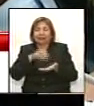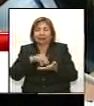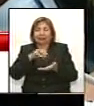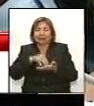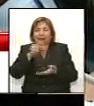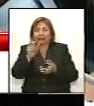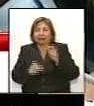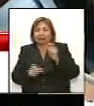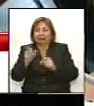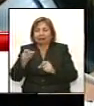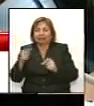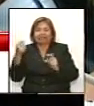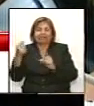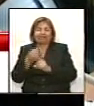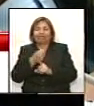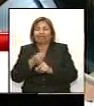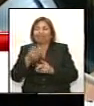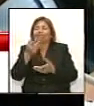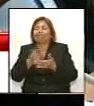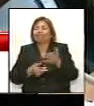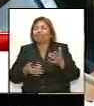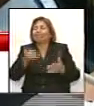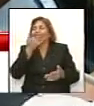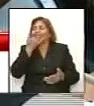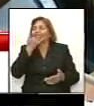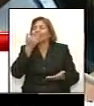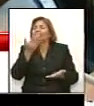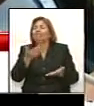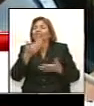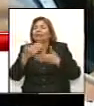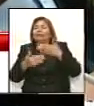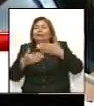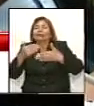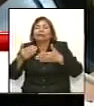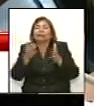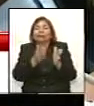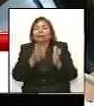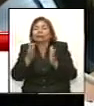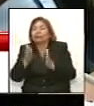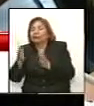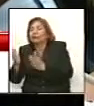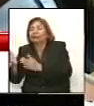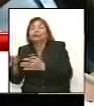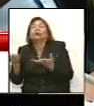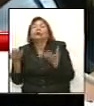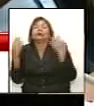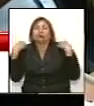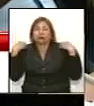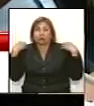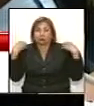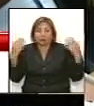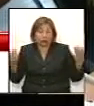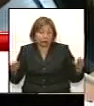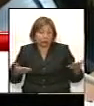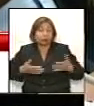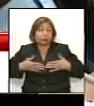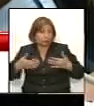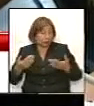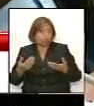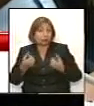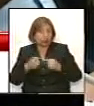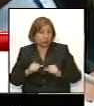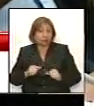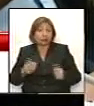las víctimas de violencia, saber qué está pasando en el proceso, en qué etapa de la ruta está su proceso, para que también tengan la posibilidad